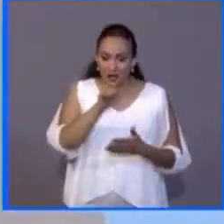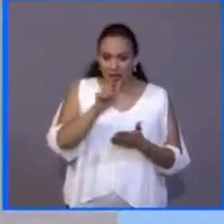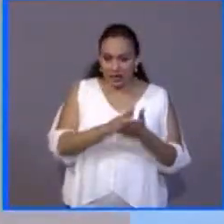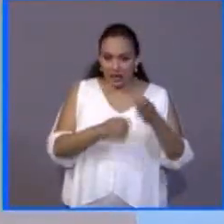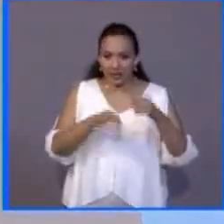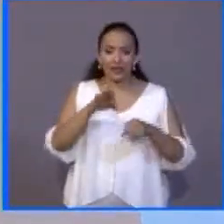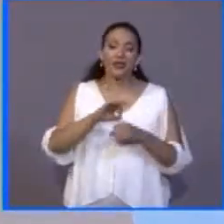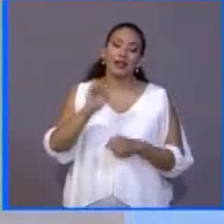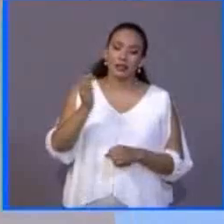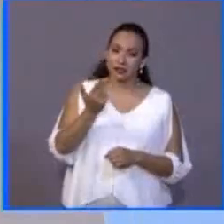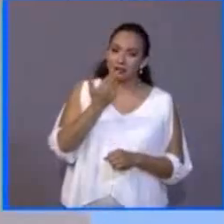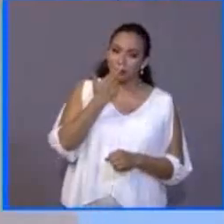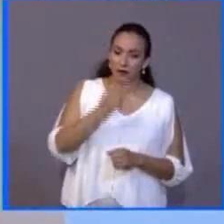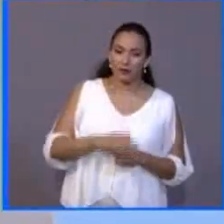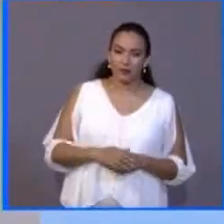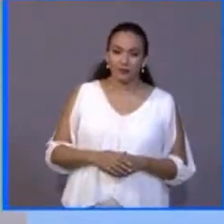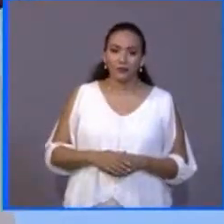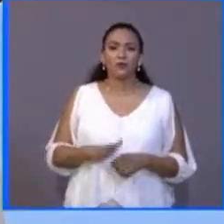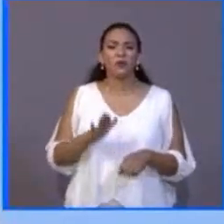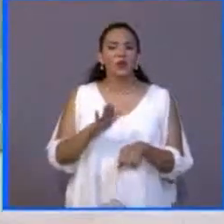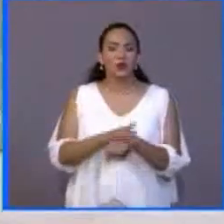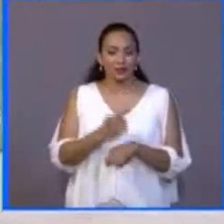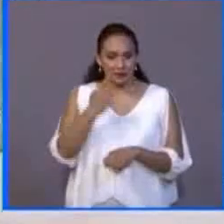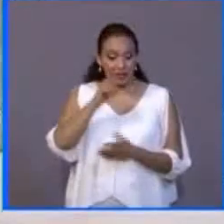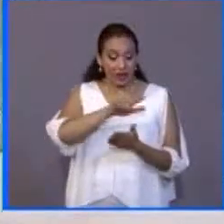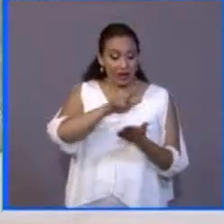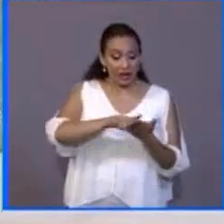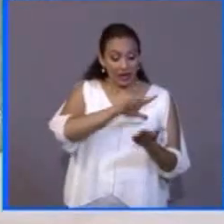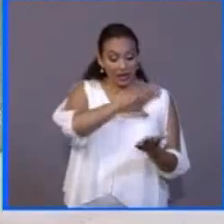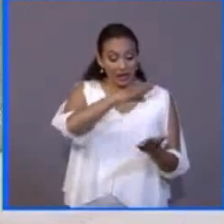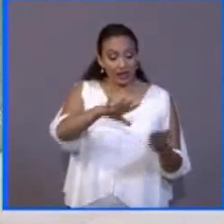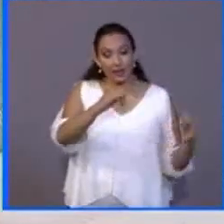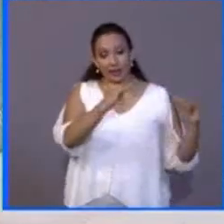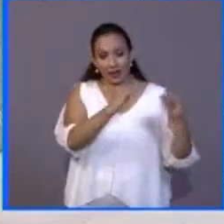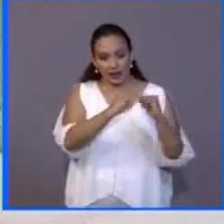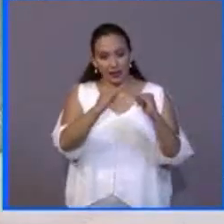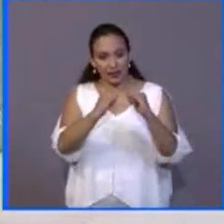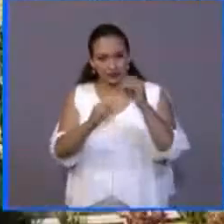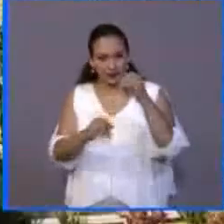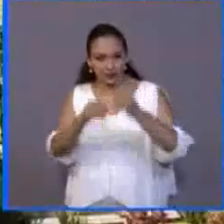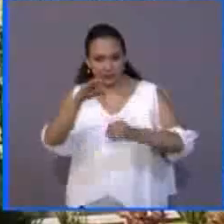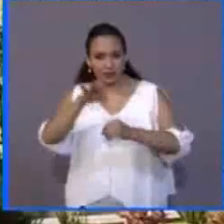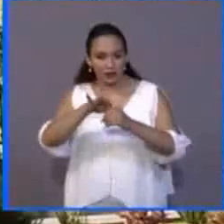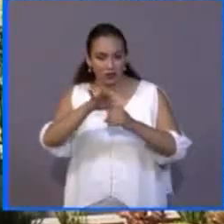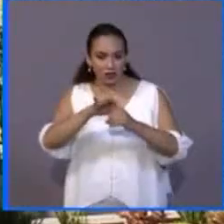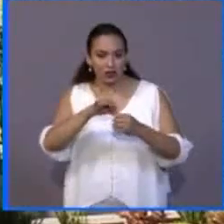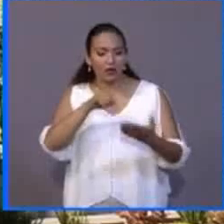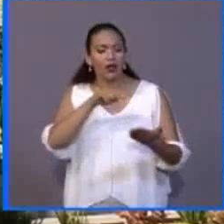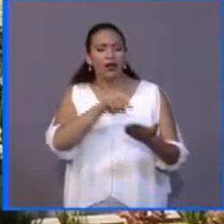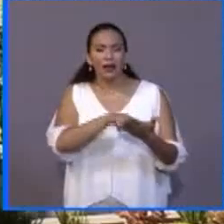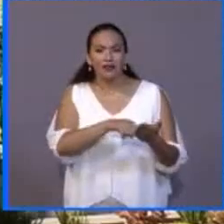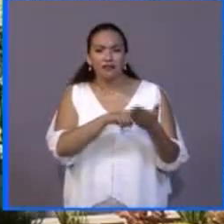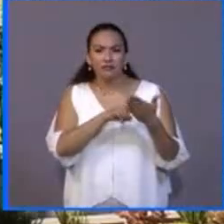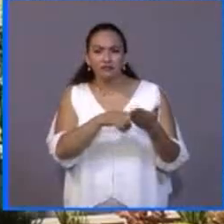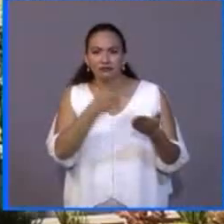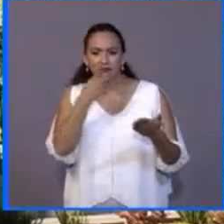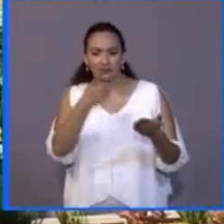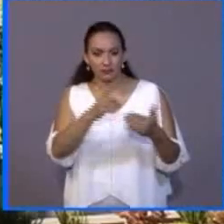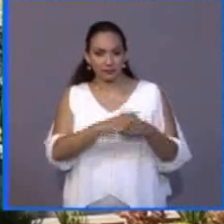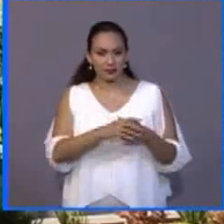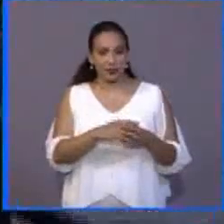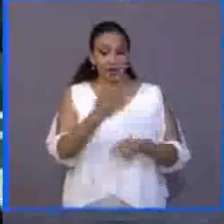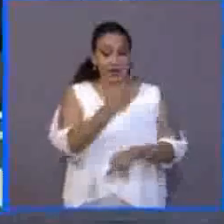Electoral de Chihuahua. Lo anterior porque la Ley General de Instituciones y Procedimientos Electorales se establece expresamente